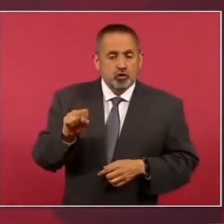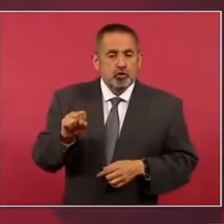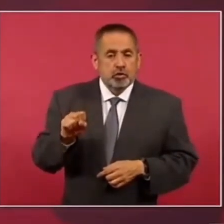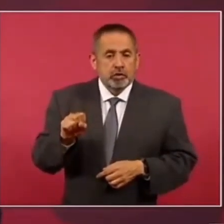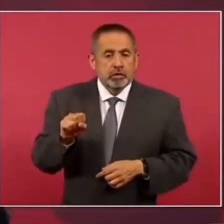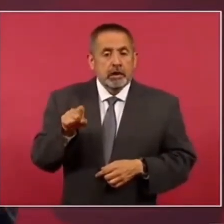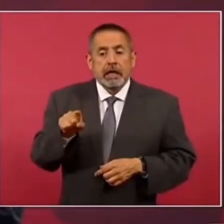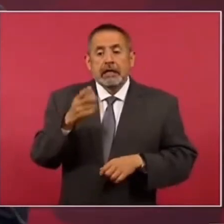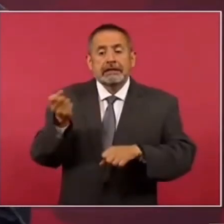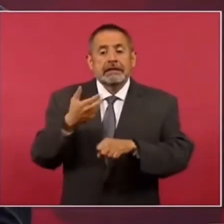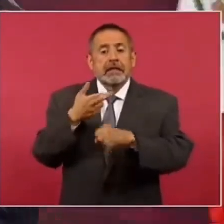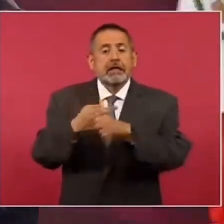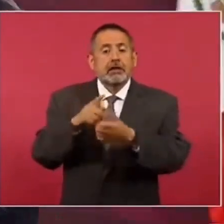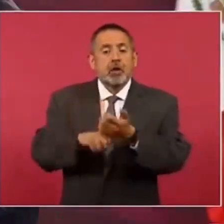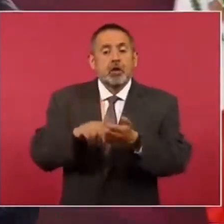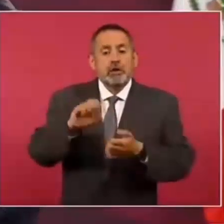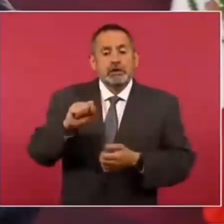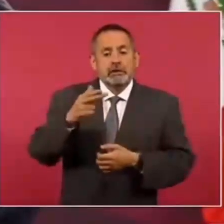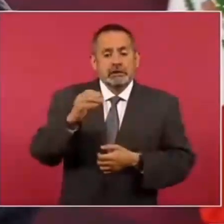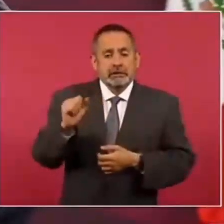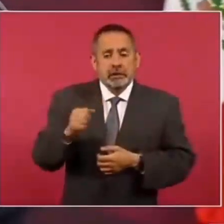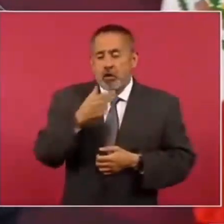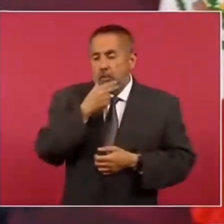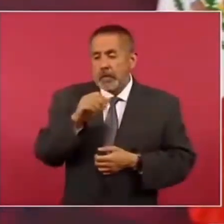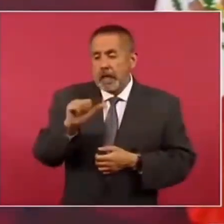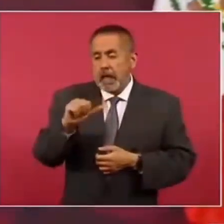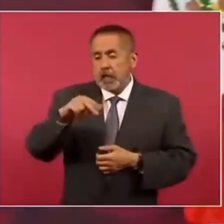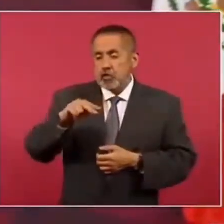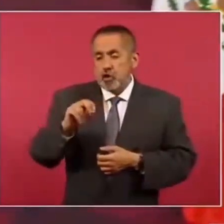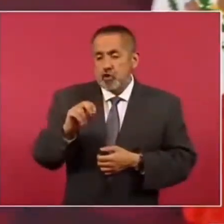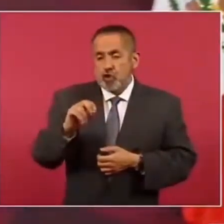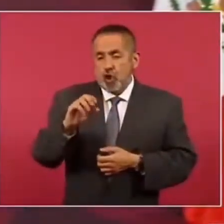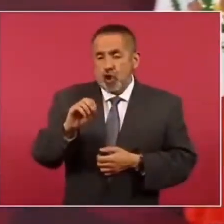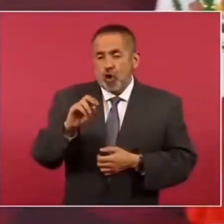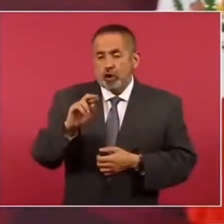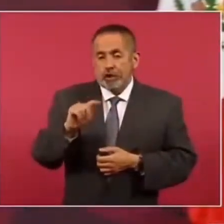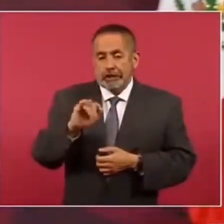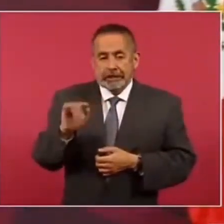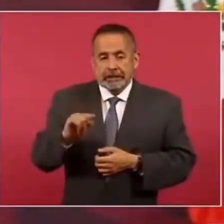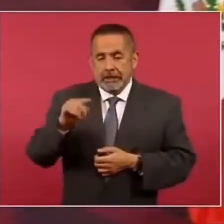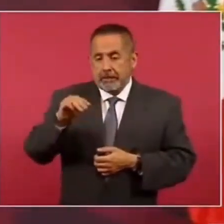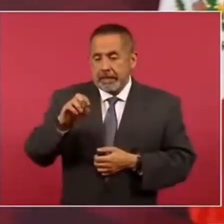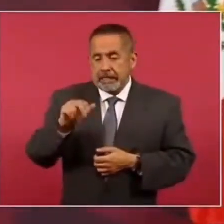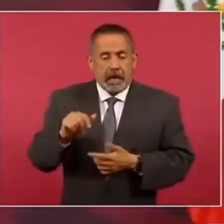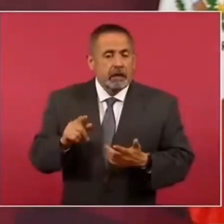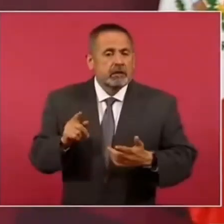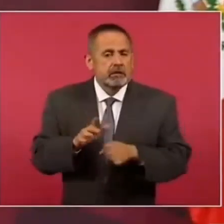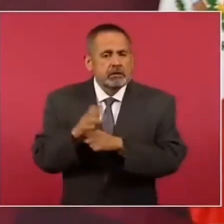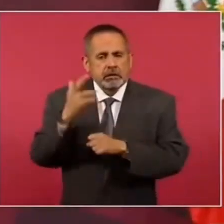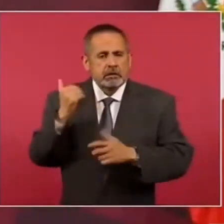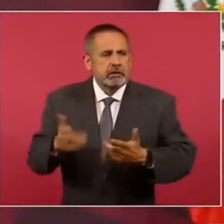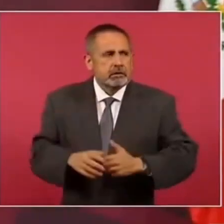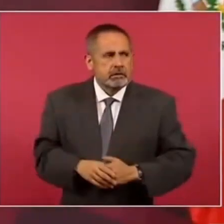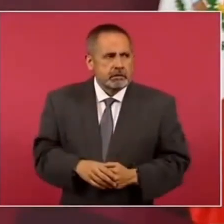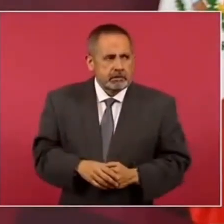siendo secretario de Hacienda Antonio Ortiz Mena. Y el argumento que usaron